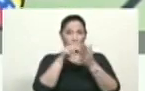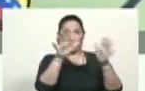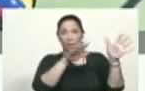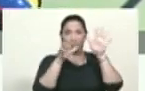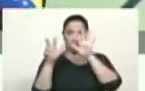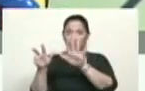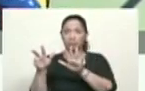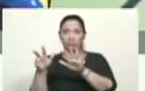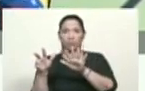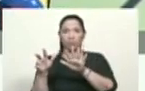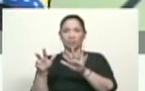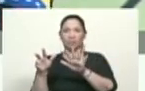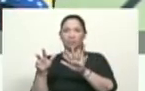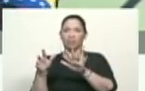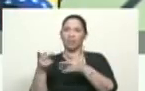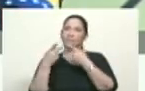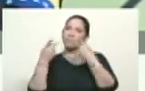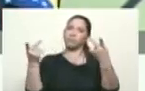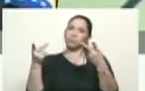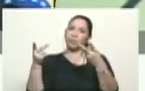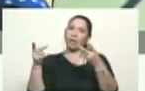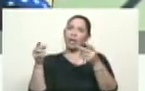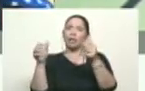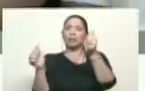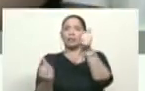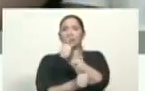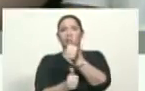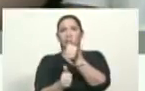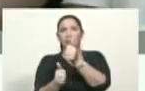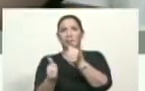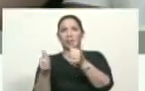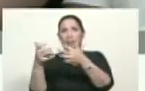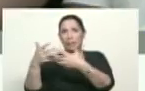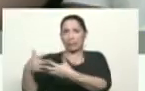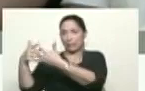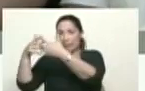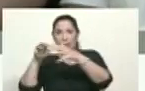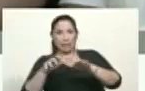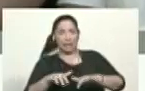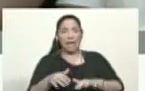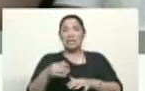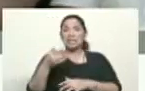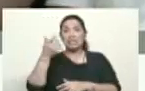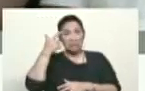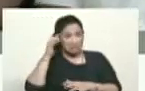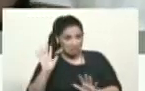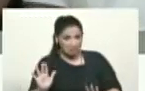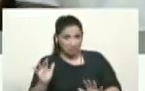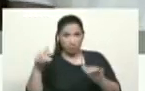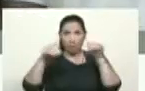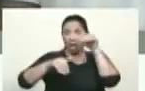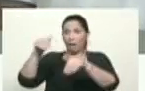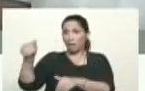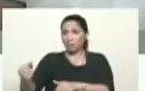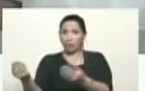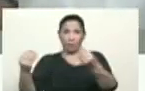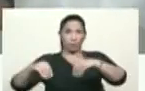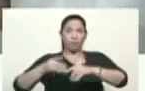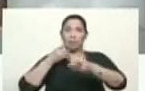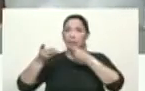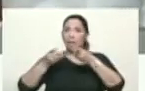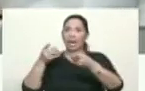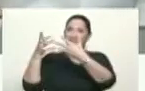salió un subsecretario estadounidense de apellido Sullivan a decir, si se les ocurre hacer elecciones acordadas en el diálogo, Estados